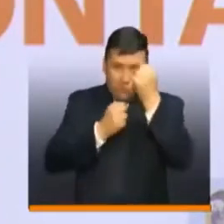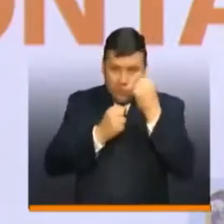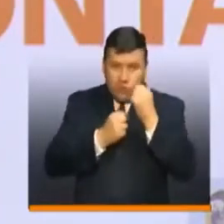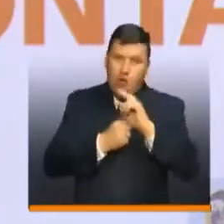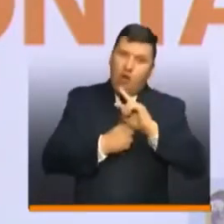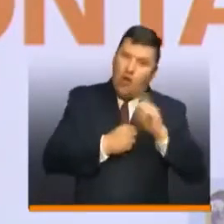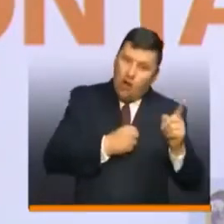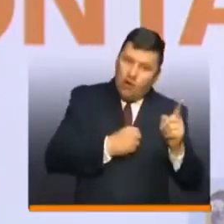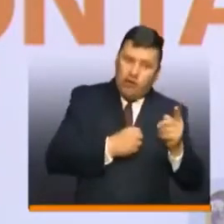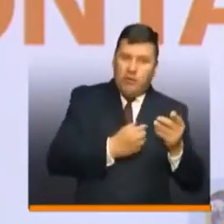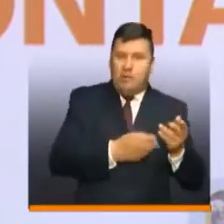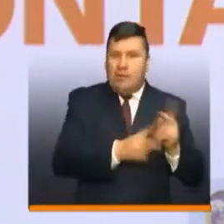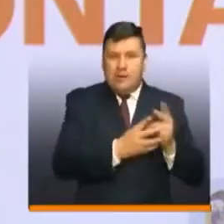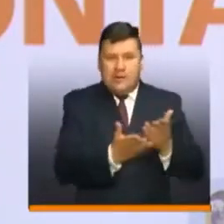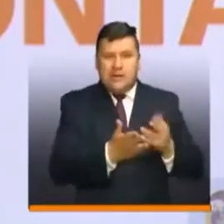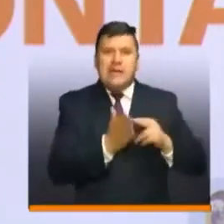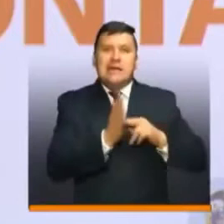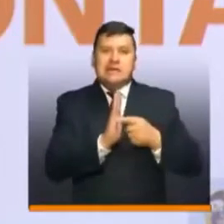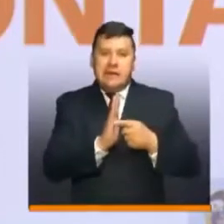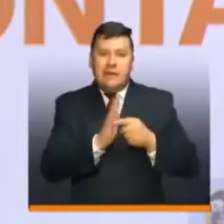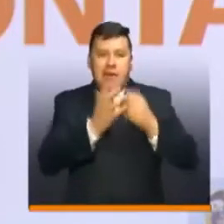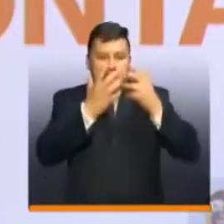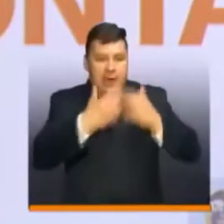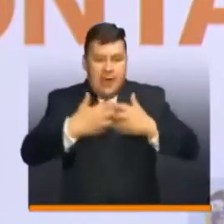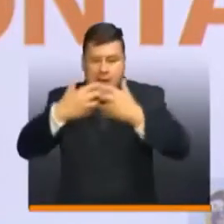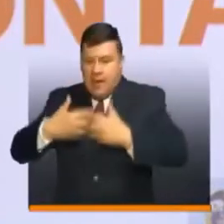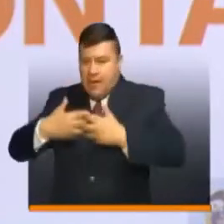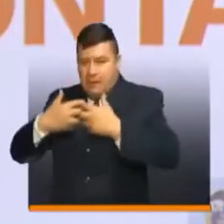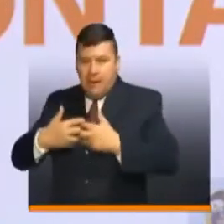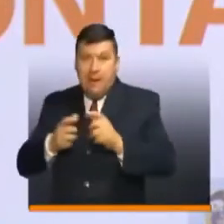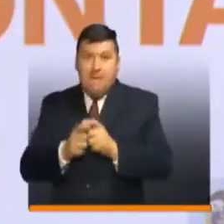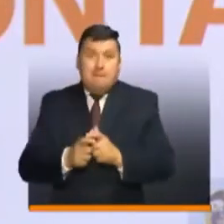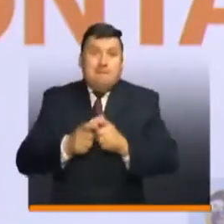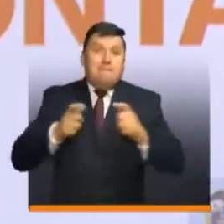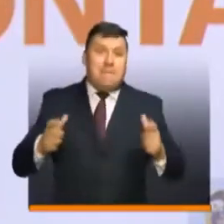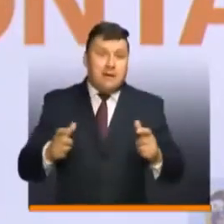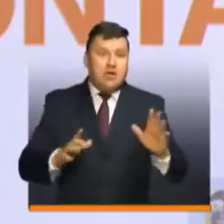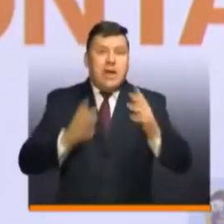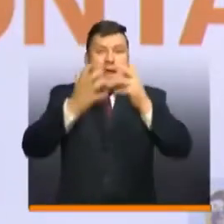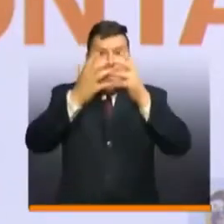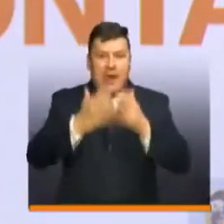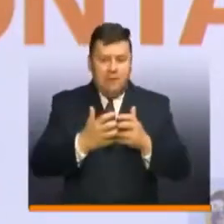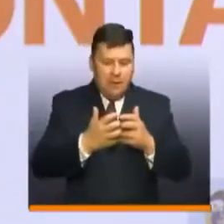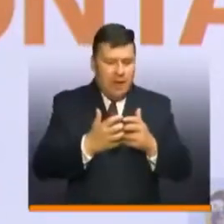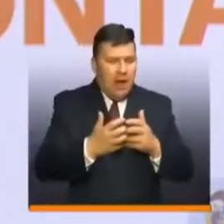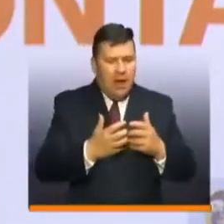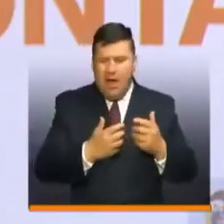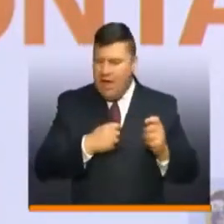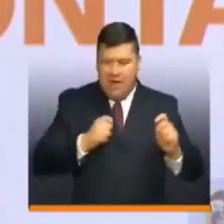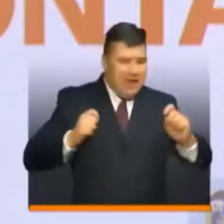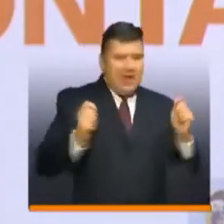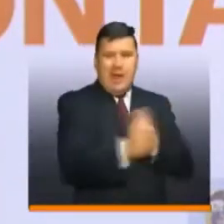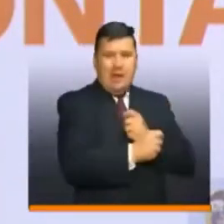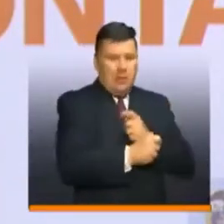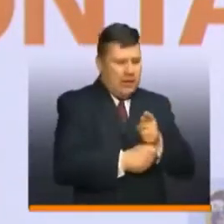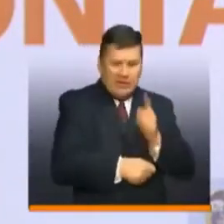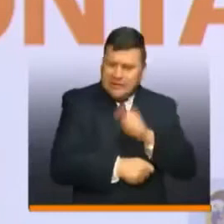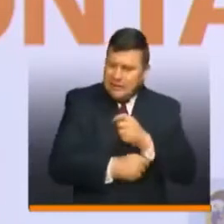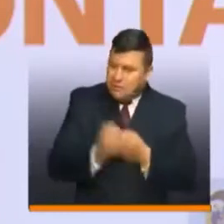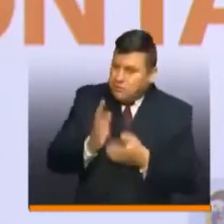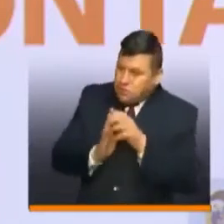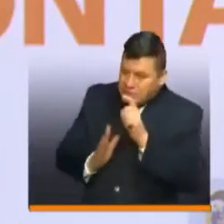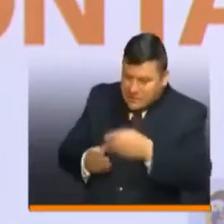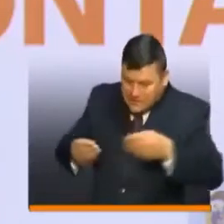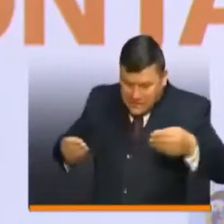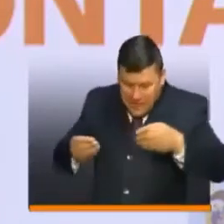otro tipo de bienes quiere decir que buena parte de estas empresas sino la mayoría son empresas que se han reconvertido a este tipo de productos